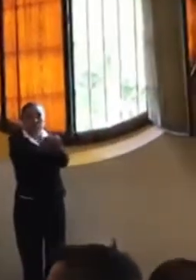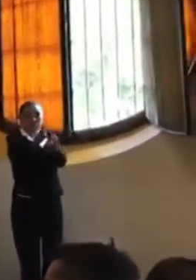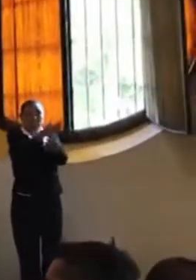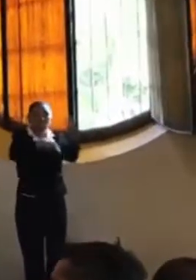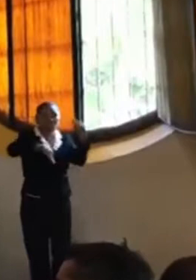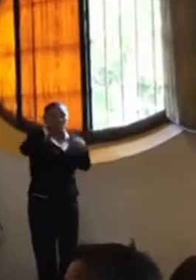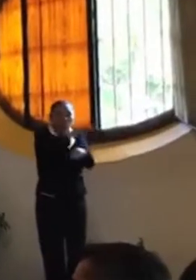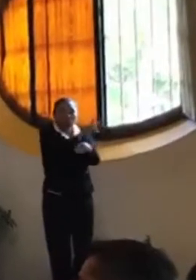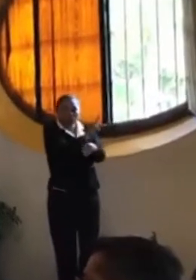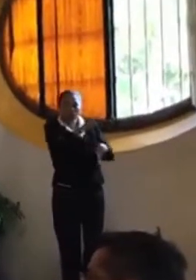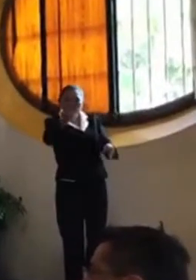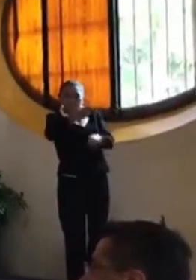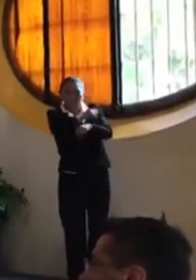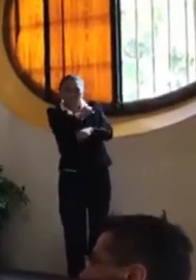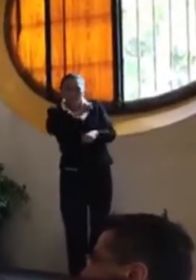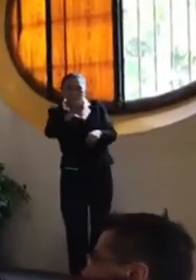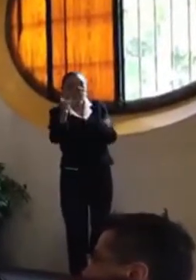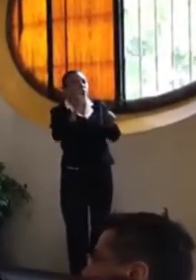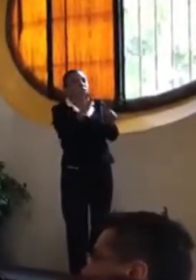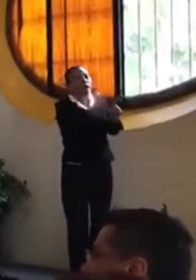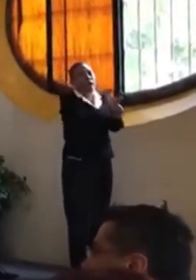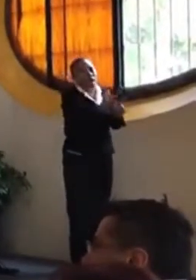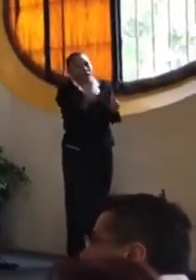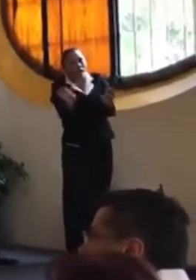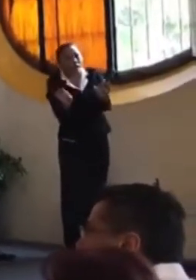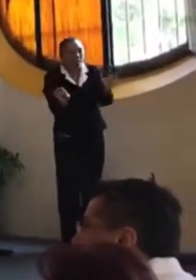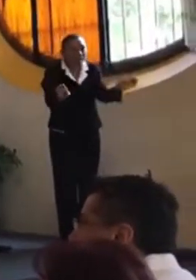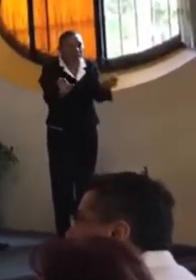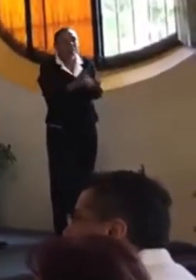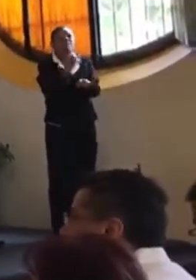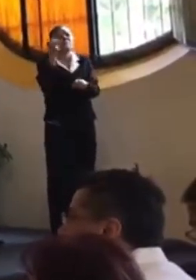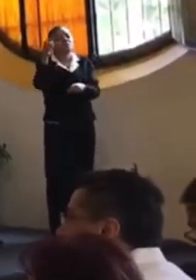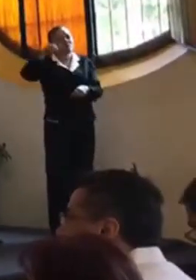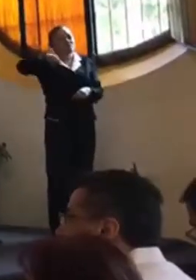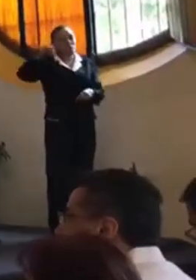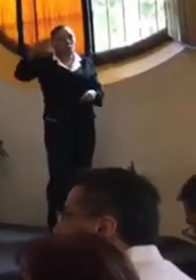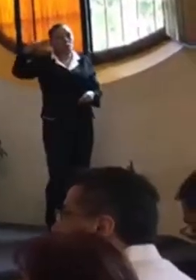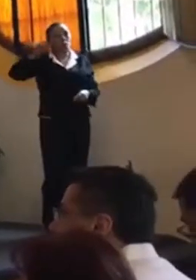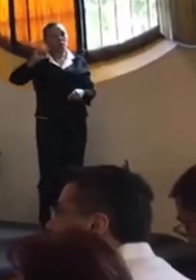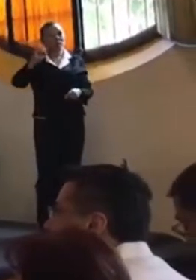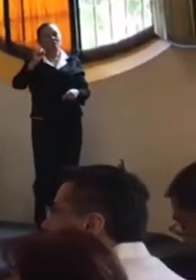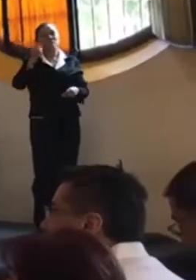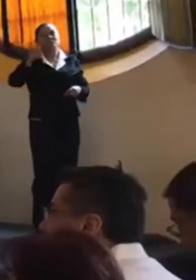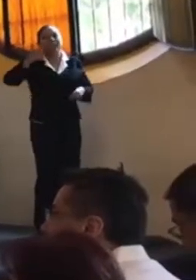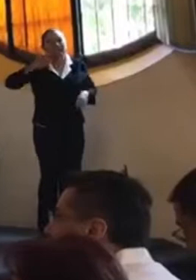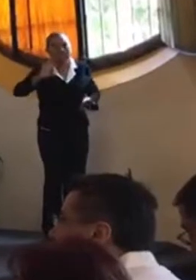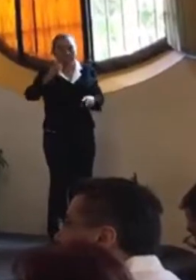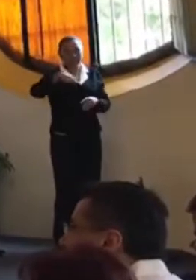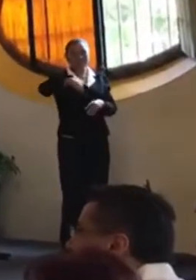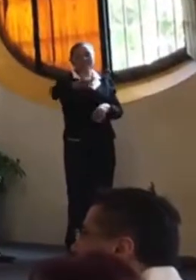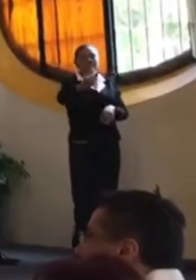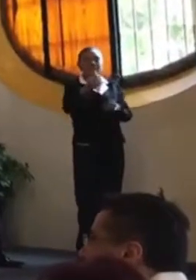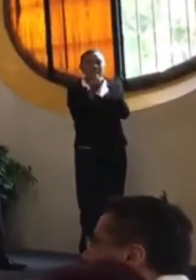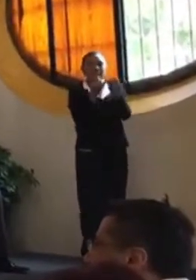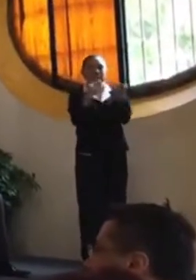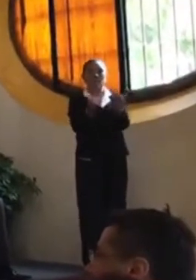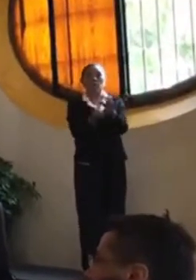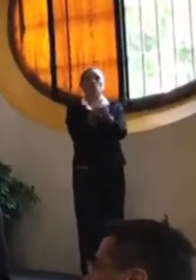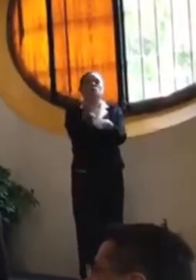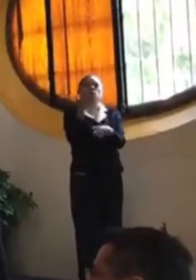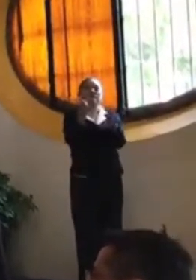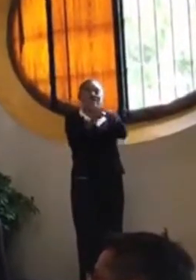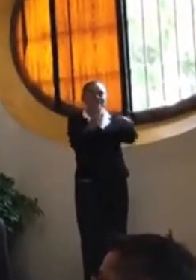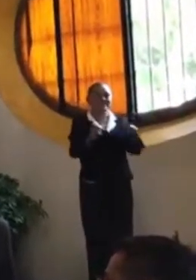parte, y por ello hoy en Morelos estamos por inaugurar nuestras nuevas salas de tribunal, nuestra ciudad